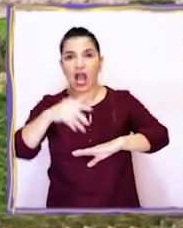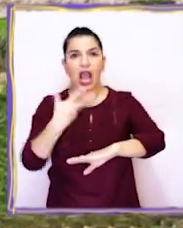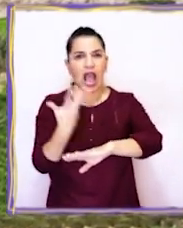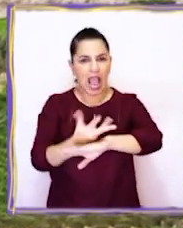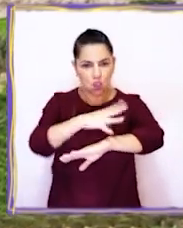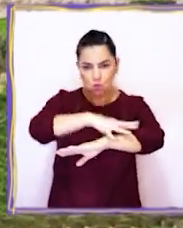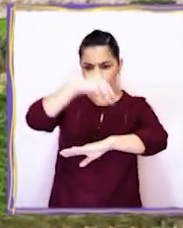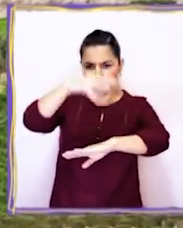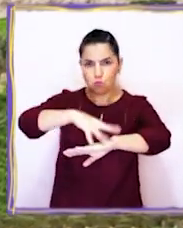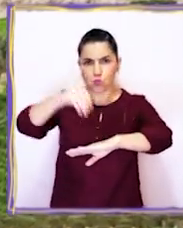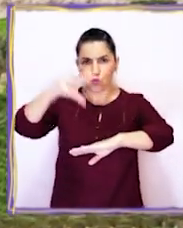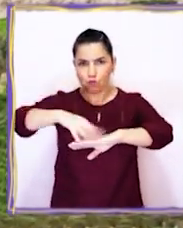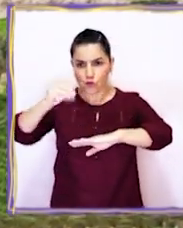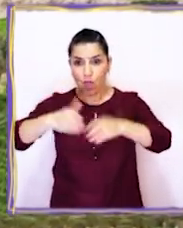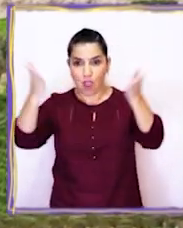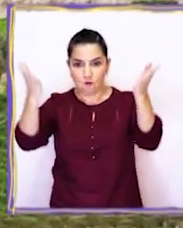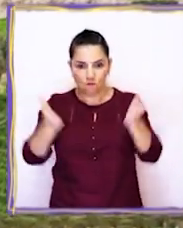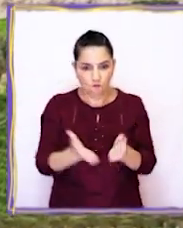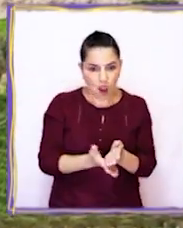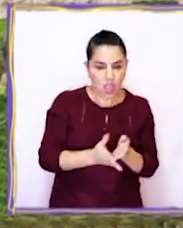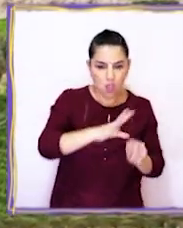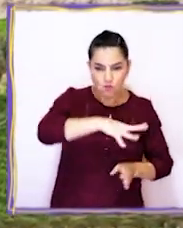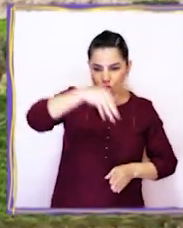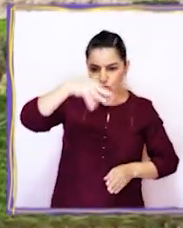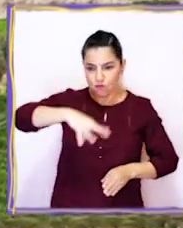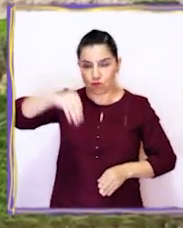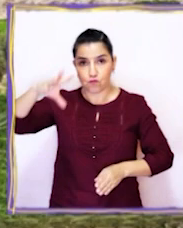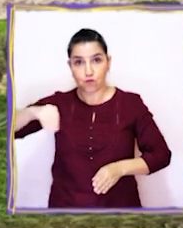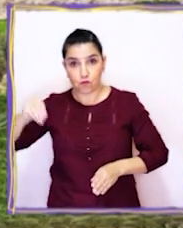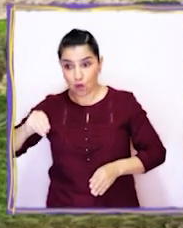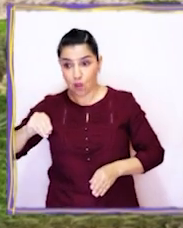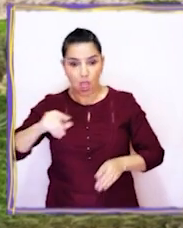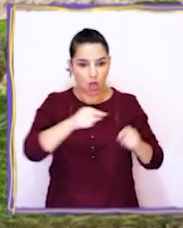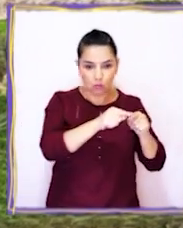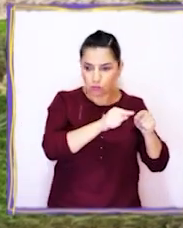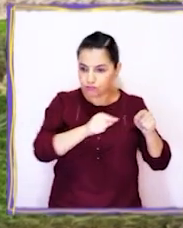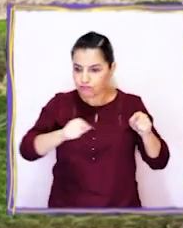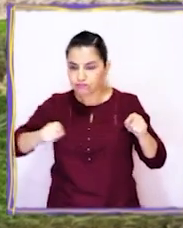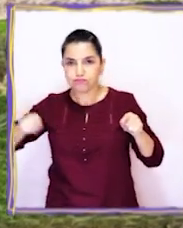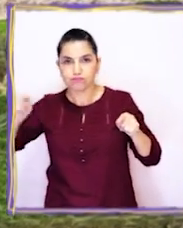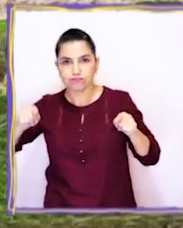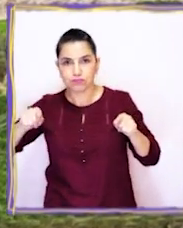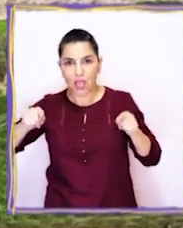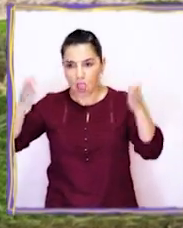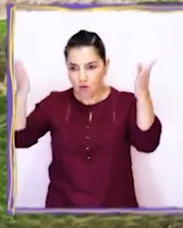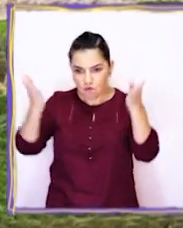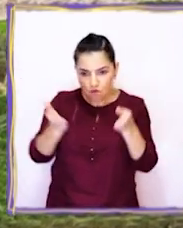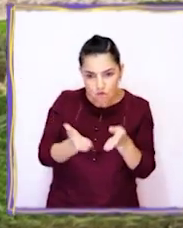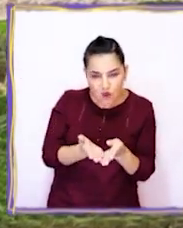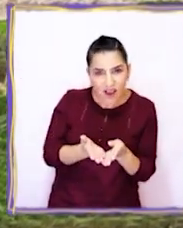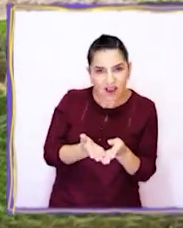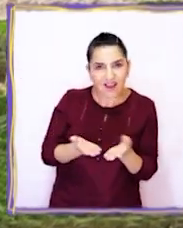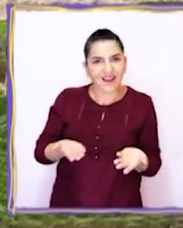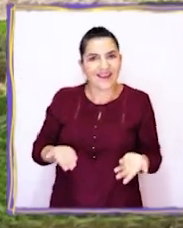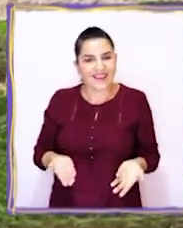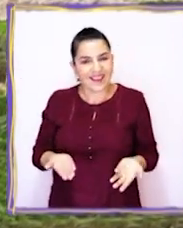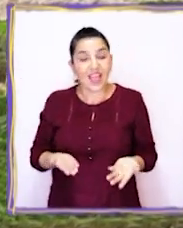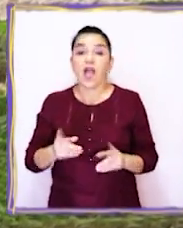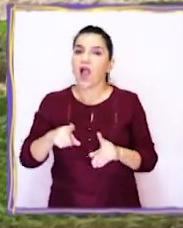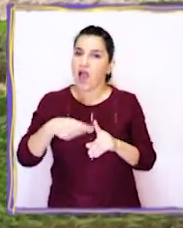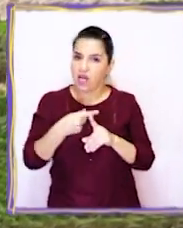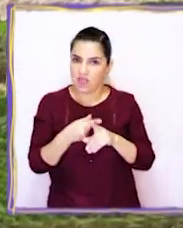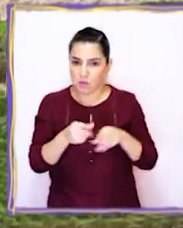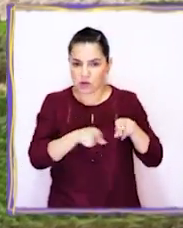hay cordones de montañas que atraviesan los valles de este a oeste, creando así valles transversales.